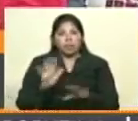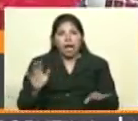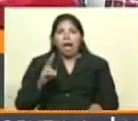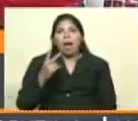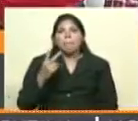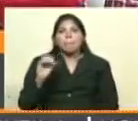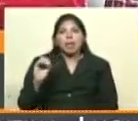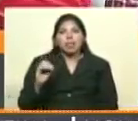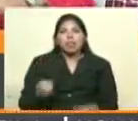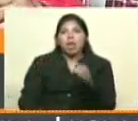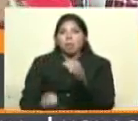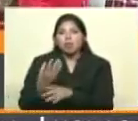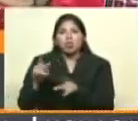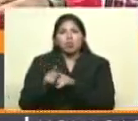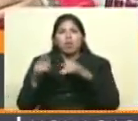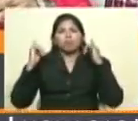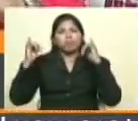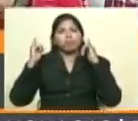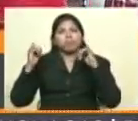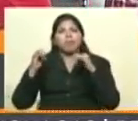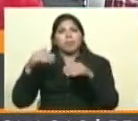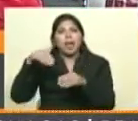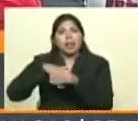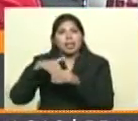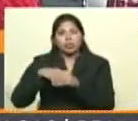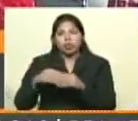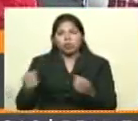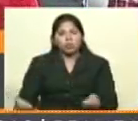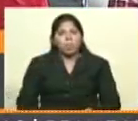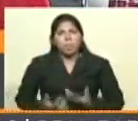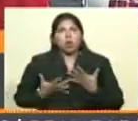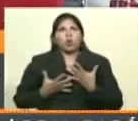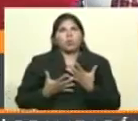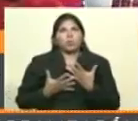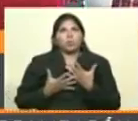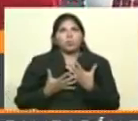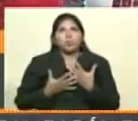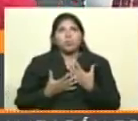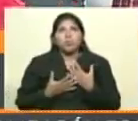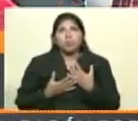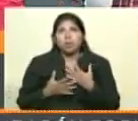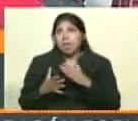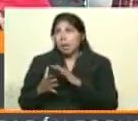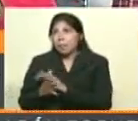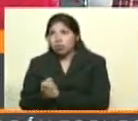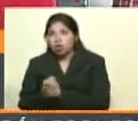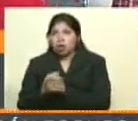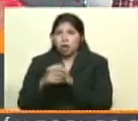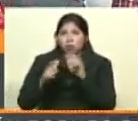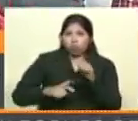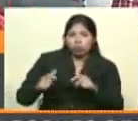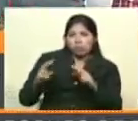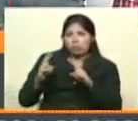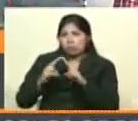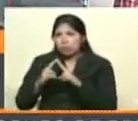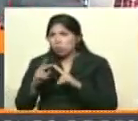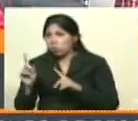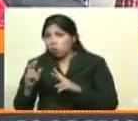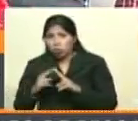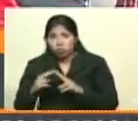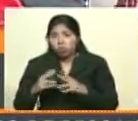y va a ser una fiesta electoral que va a sorprender a propios, a extraños, amigos y enemigos. Va a ser una gran fiesta